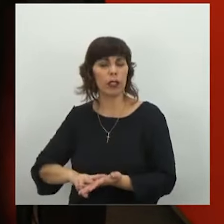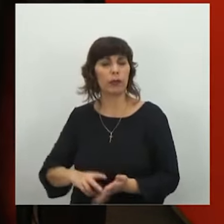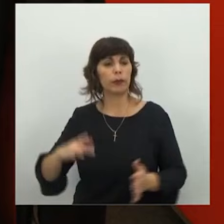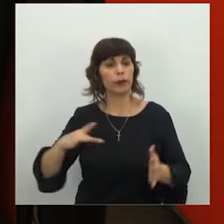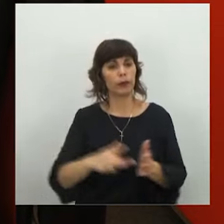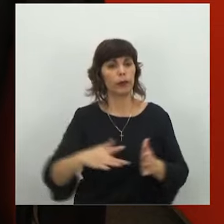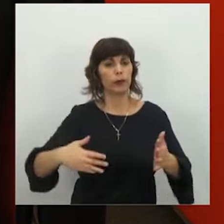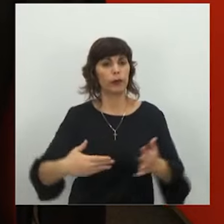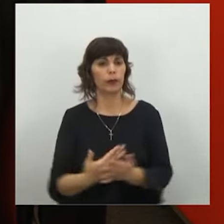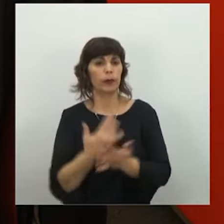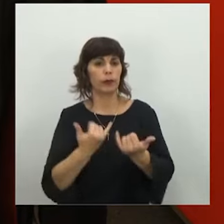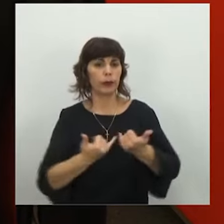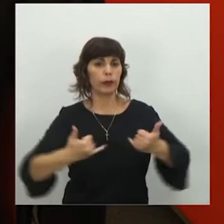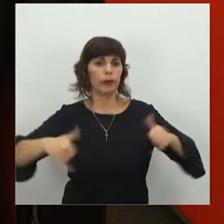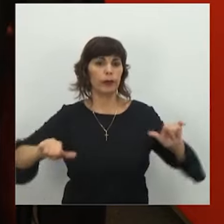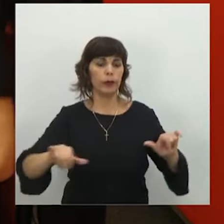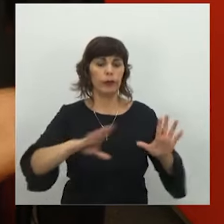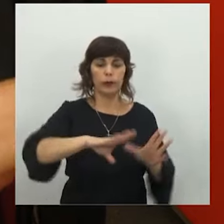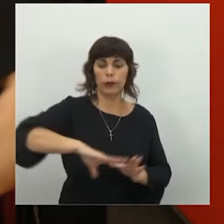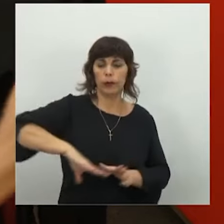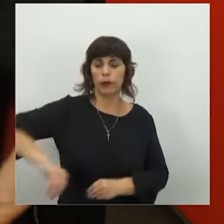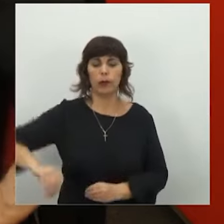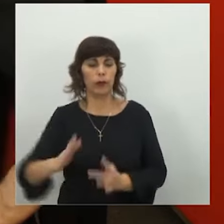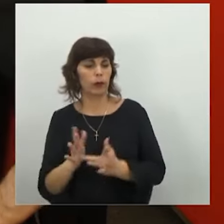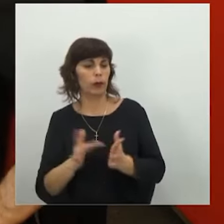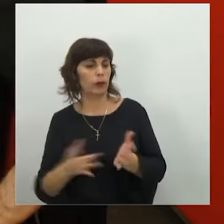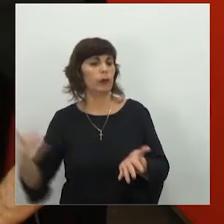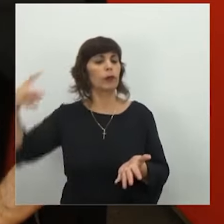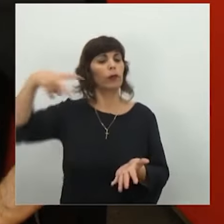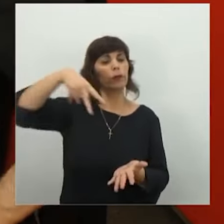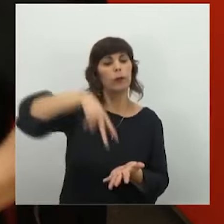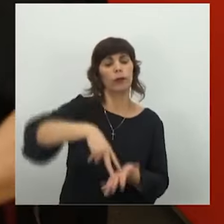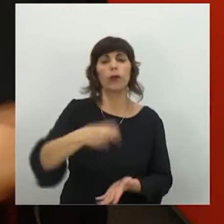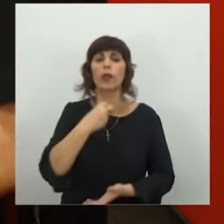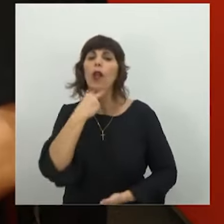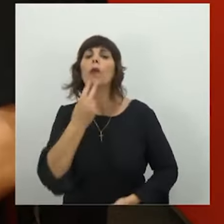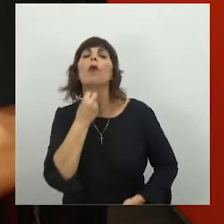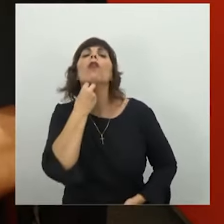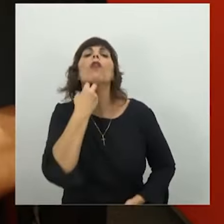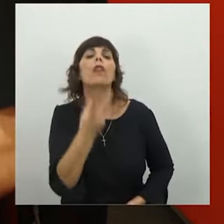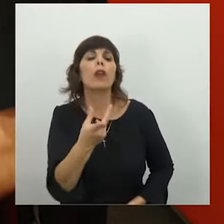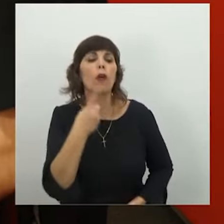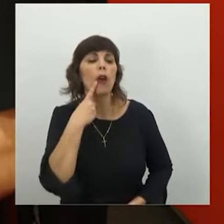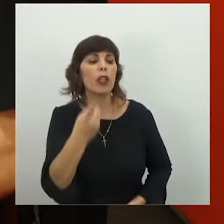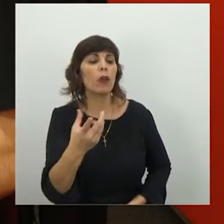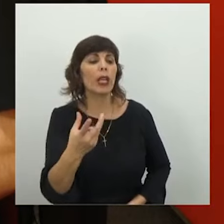fiesta, Jesús se puso en pie, alzó la voz diciendo, si alguno tiene sed, que venga a mí y que beba.